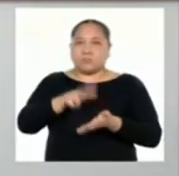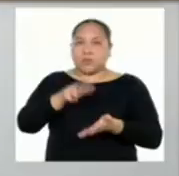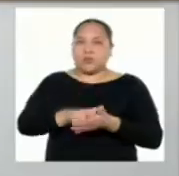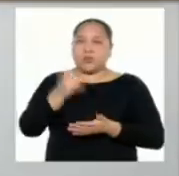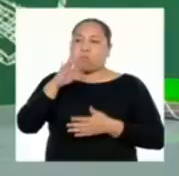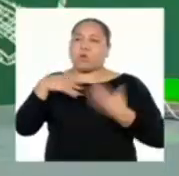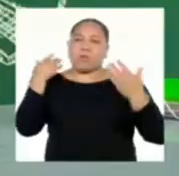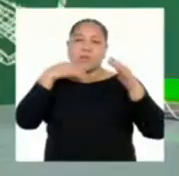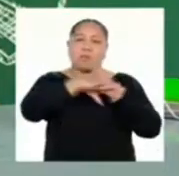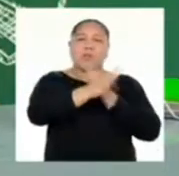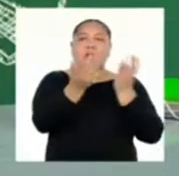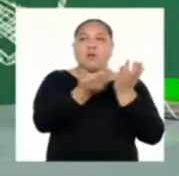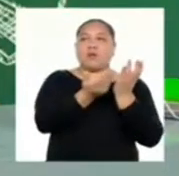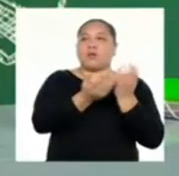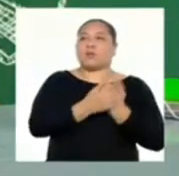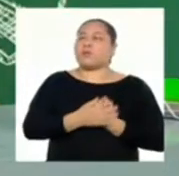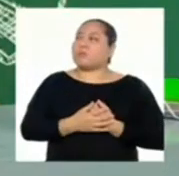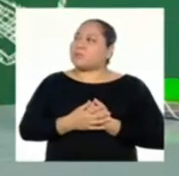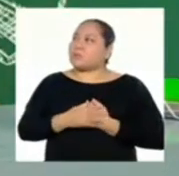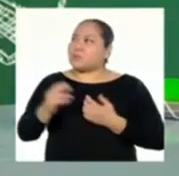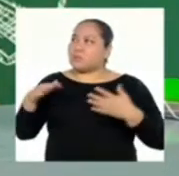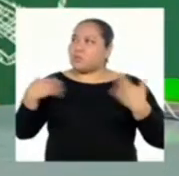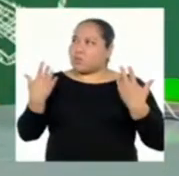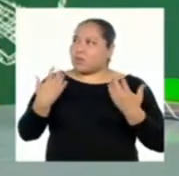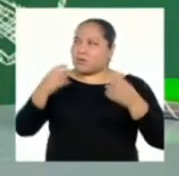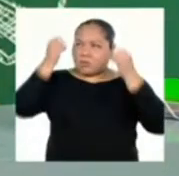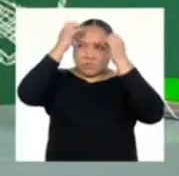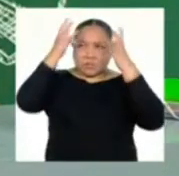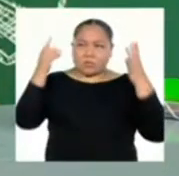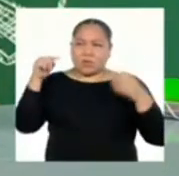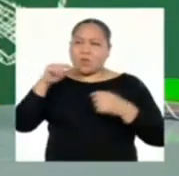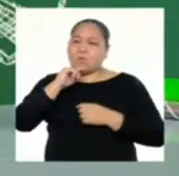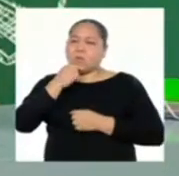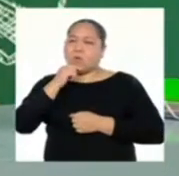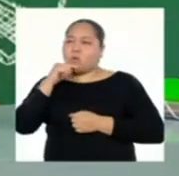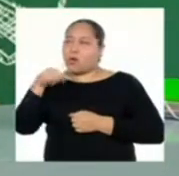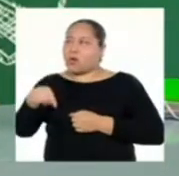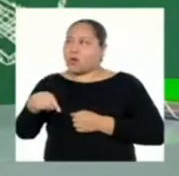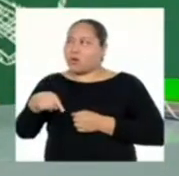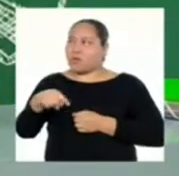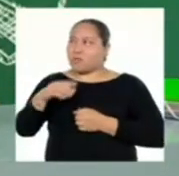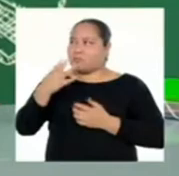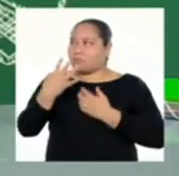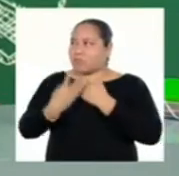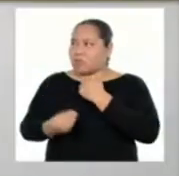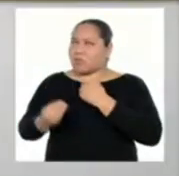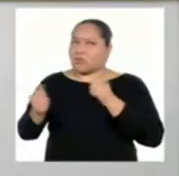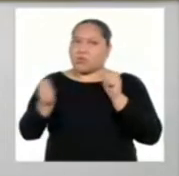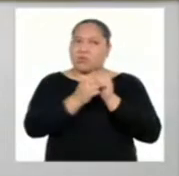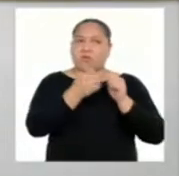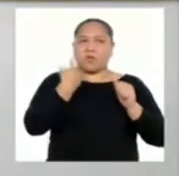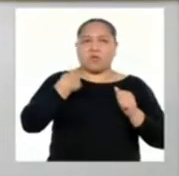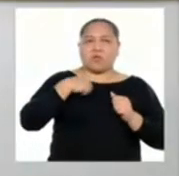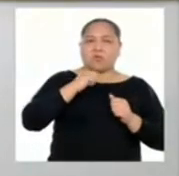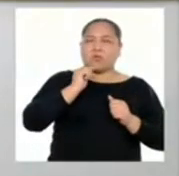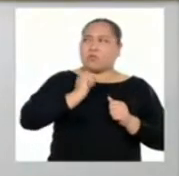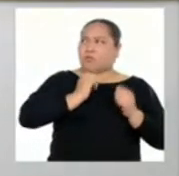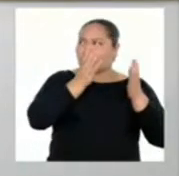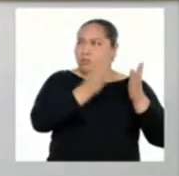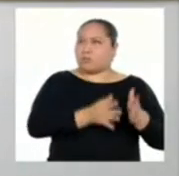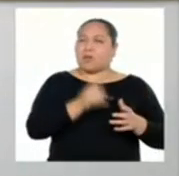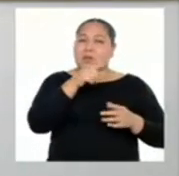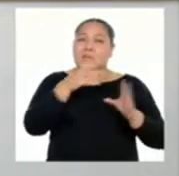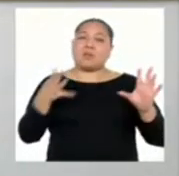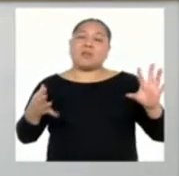determinados colegios. ¿Y se podía dar un matrimonio entre las mujeres de la élite indígena y los españoles? Este tipo